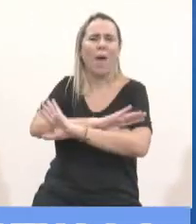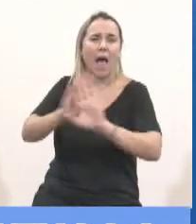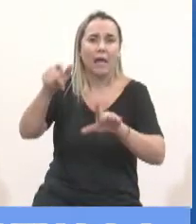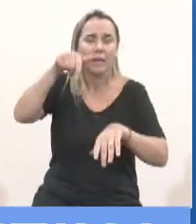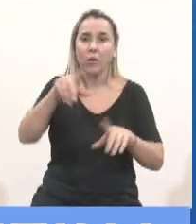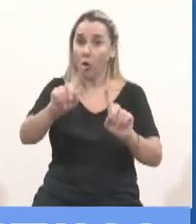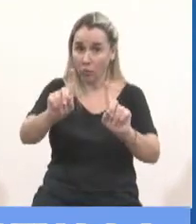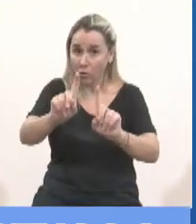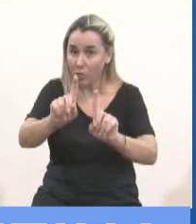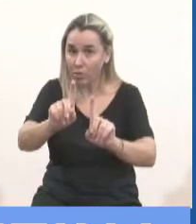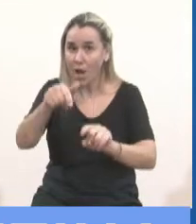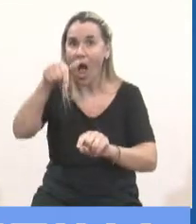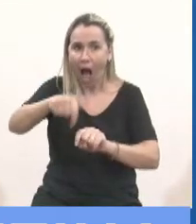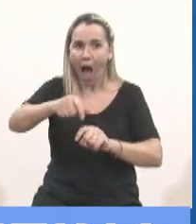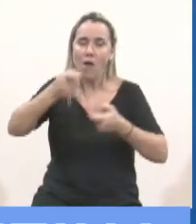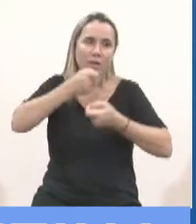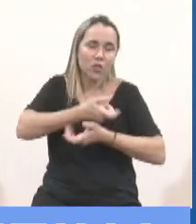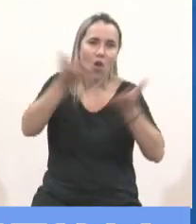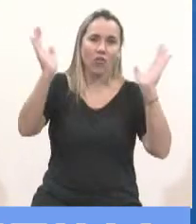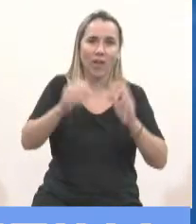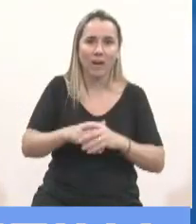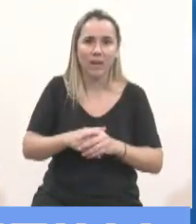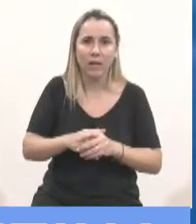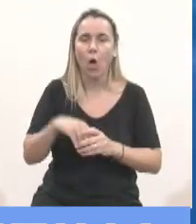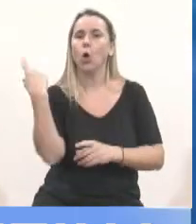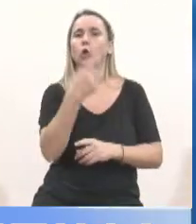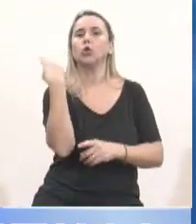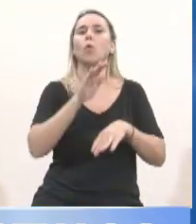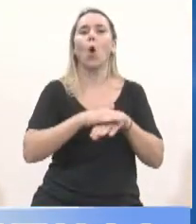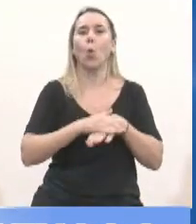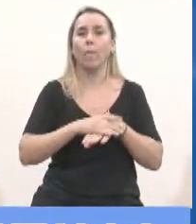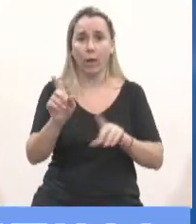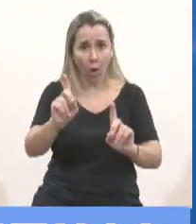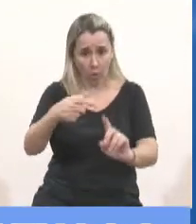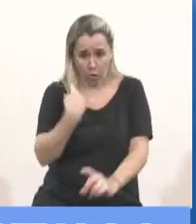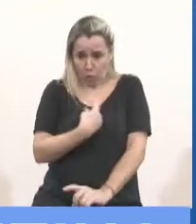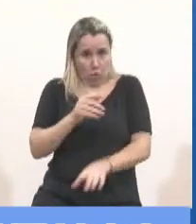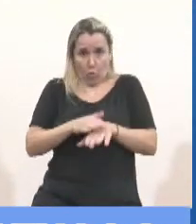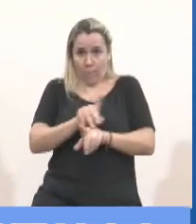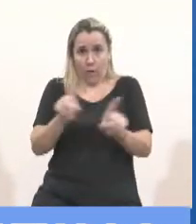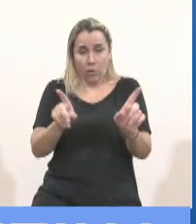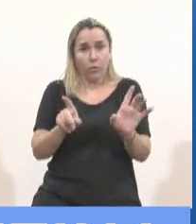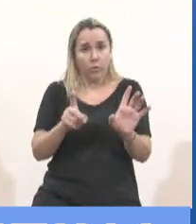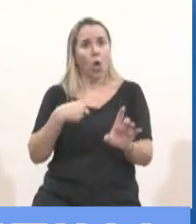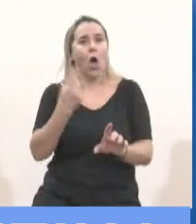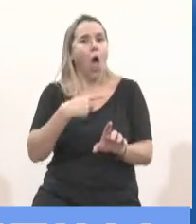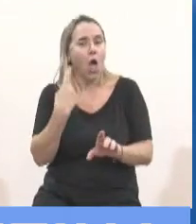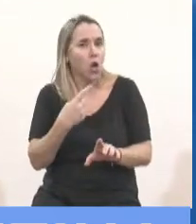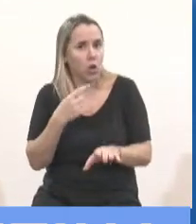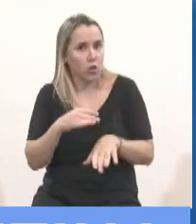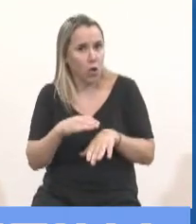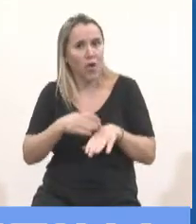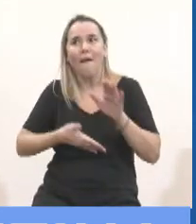No, no, no. Ahora socializan la... Dicen, todos tenemos la culpa. No, nosotros no tuvimos la culpa. Nosotros no fuimos al Fondo